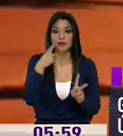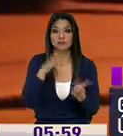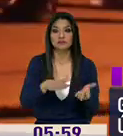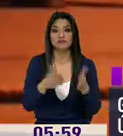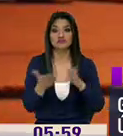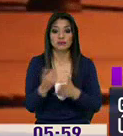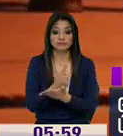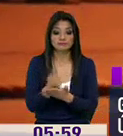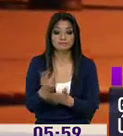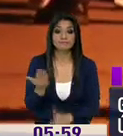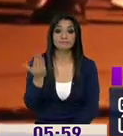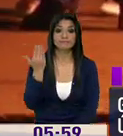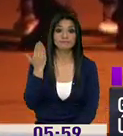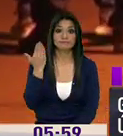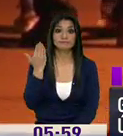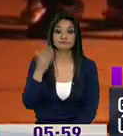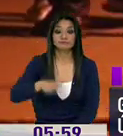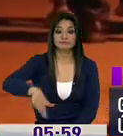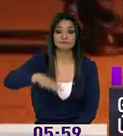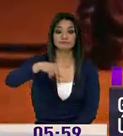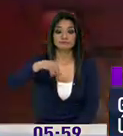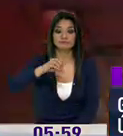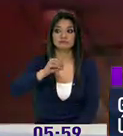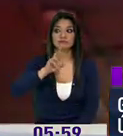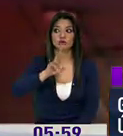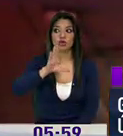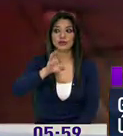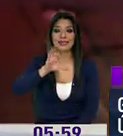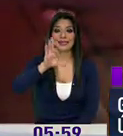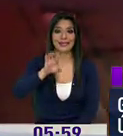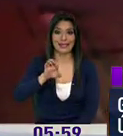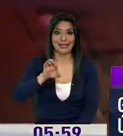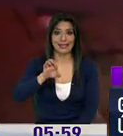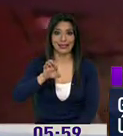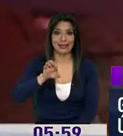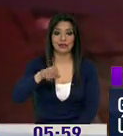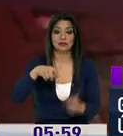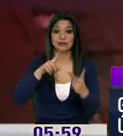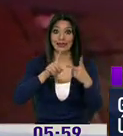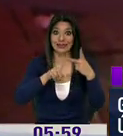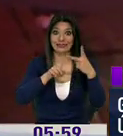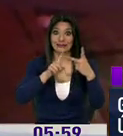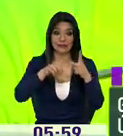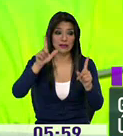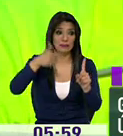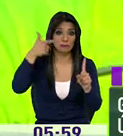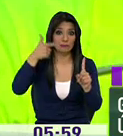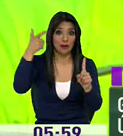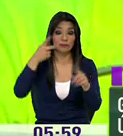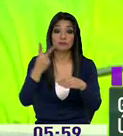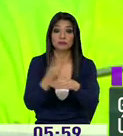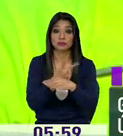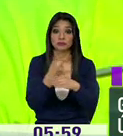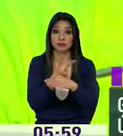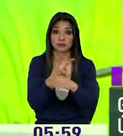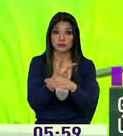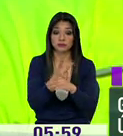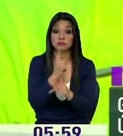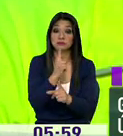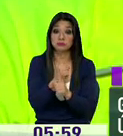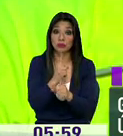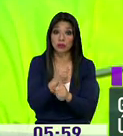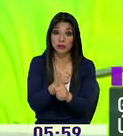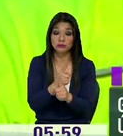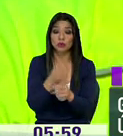anterior semana en el distrito Portete. Esta persona recibió dos impactos de bala, lo cual uno de ellos